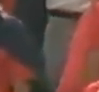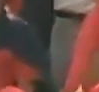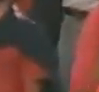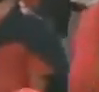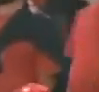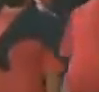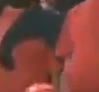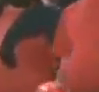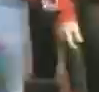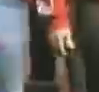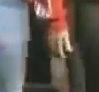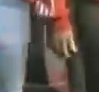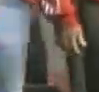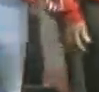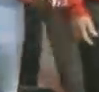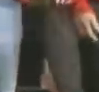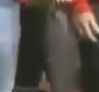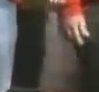Chávez.